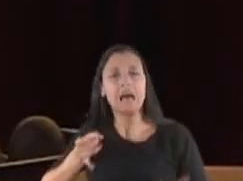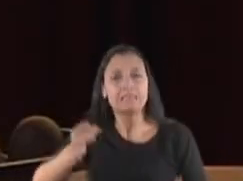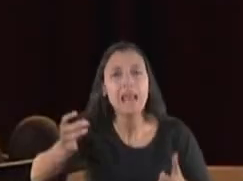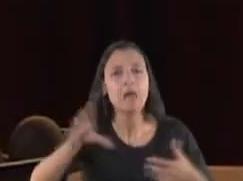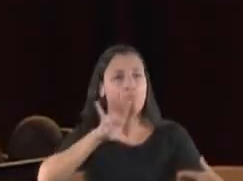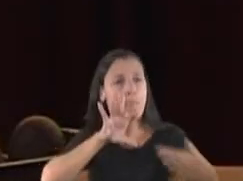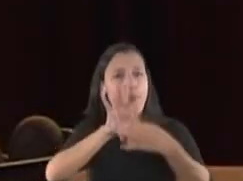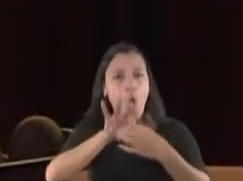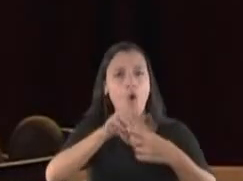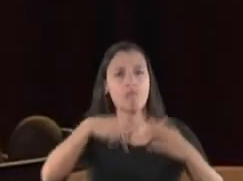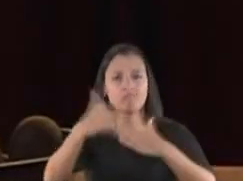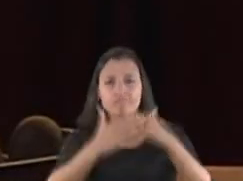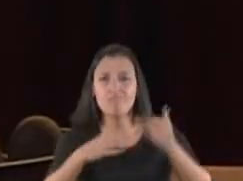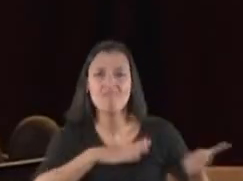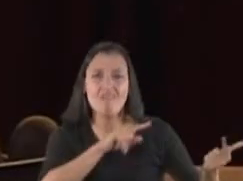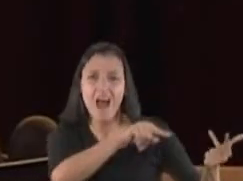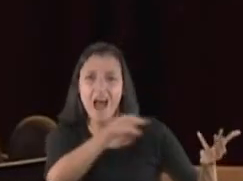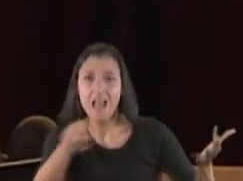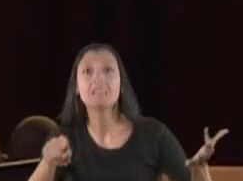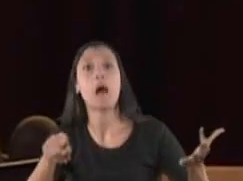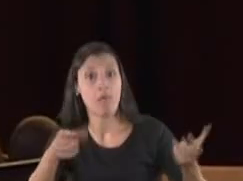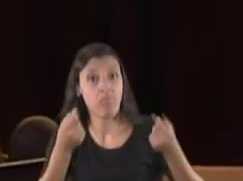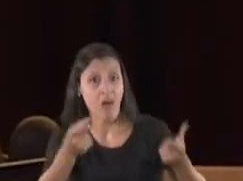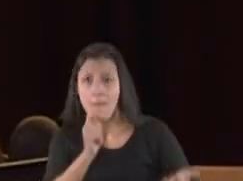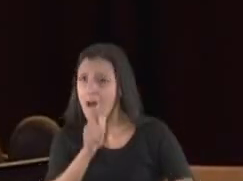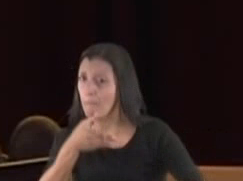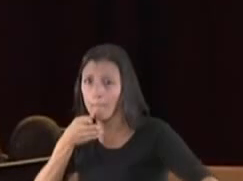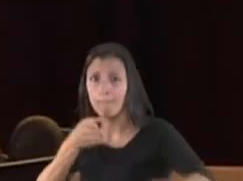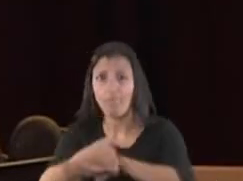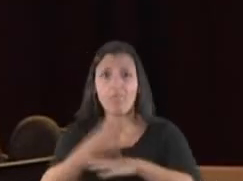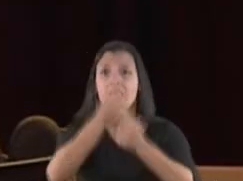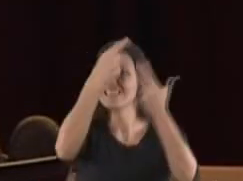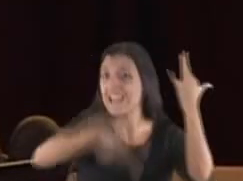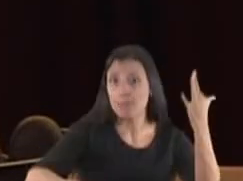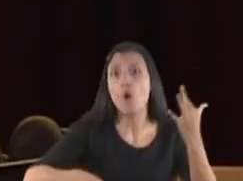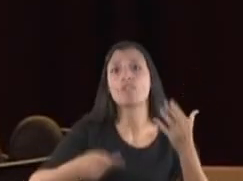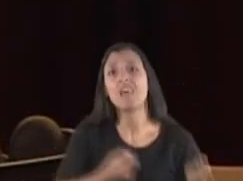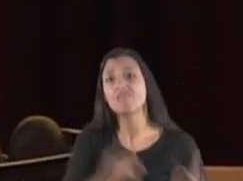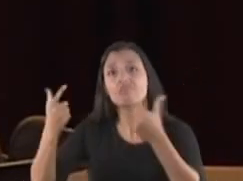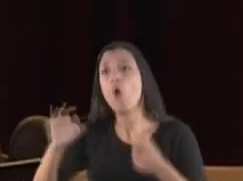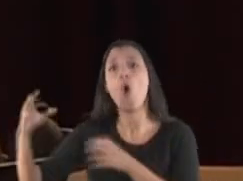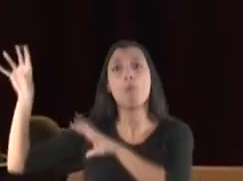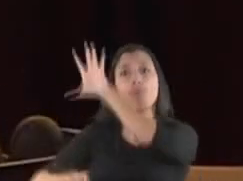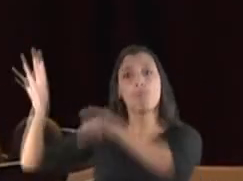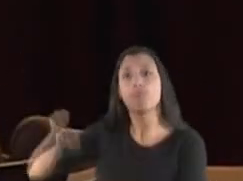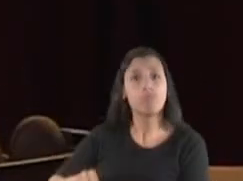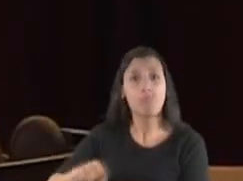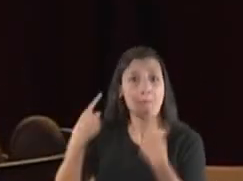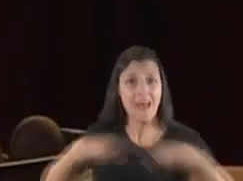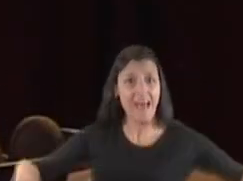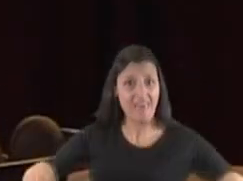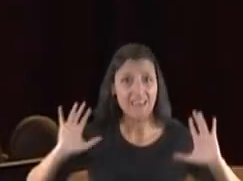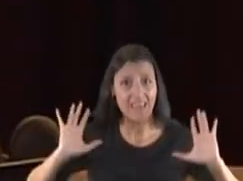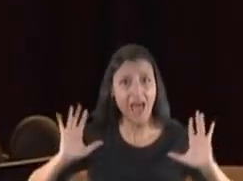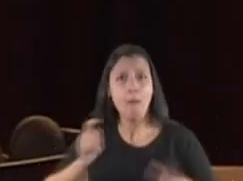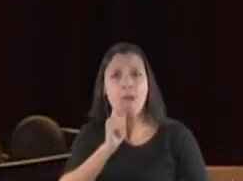ferroviarios que hagan más fácil el transporte de esa mercadería para salir por el Pacífico. Y